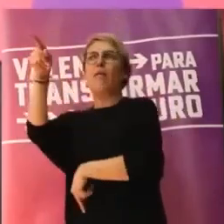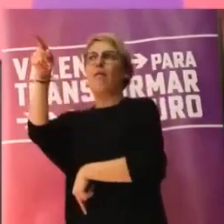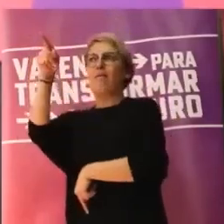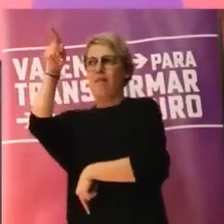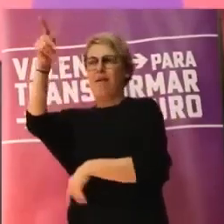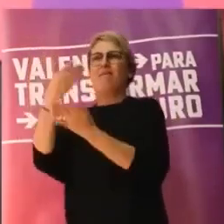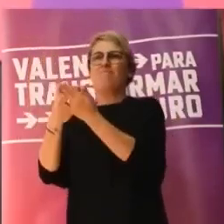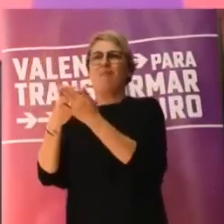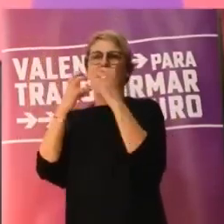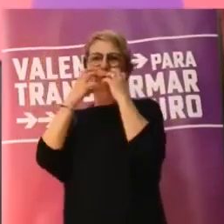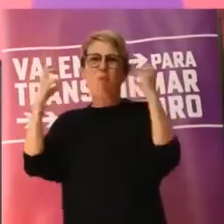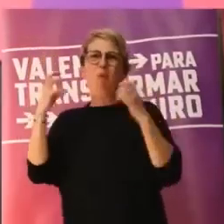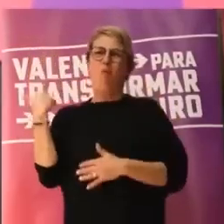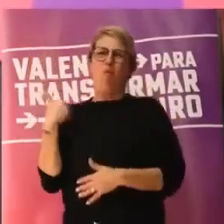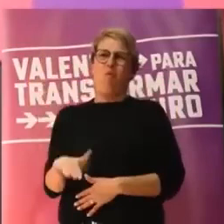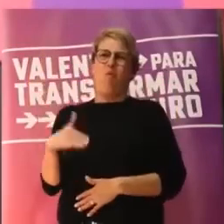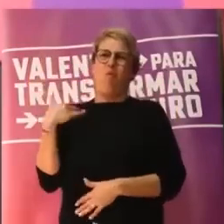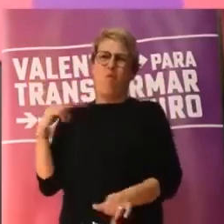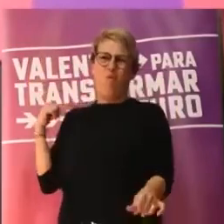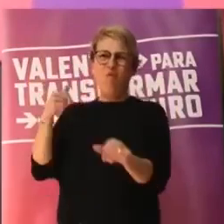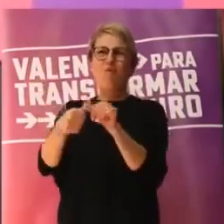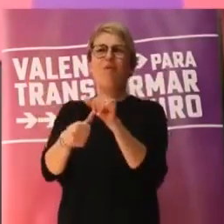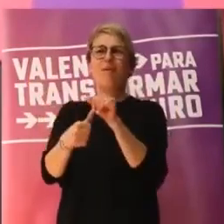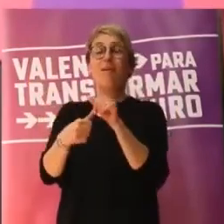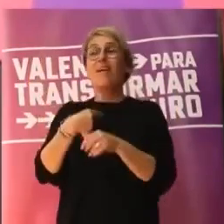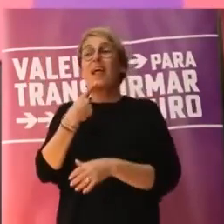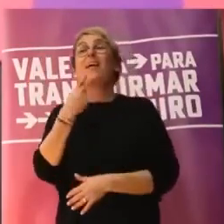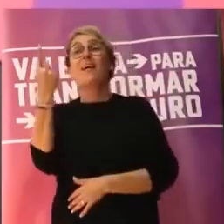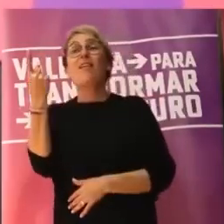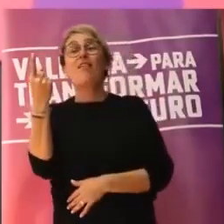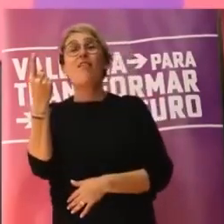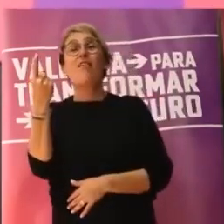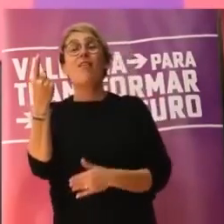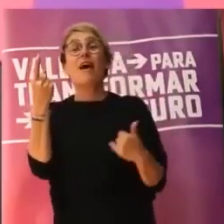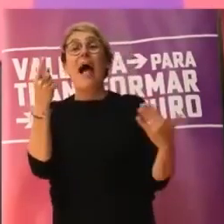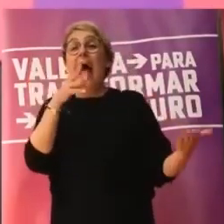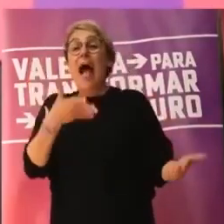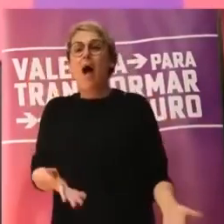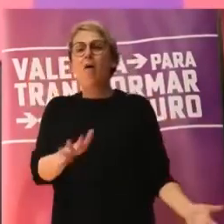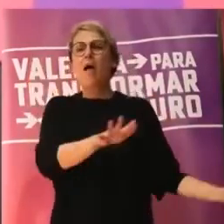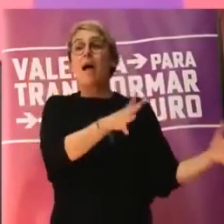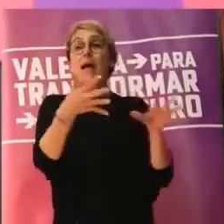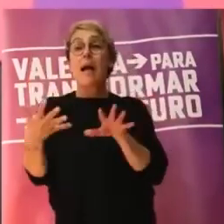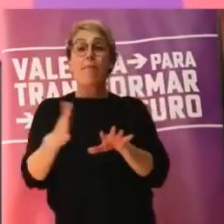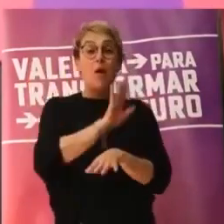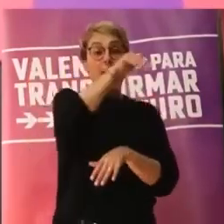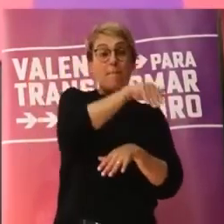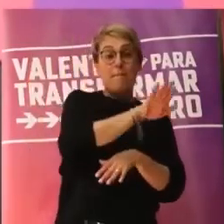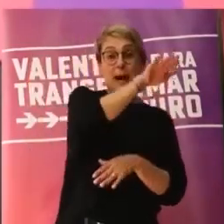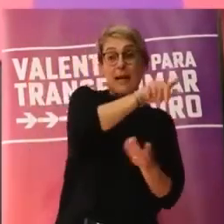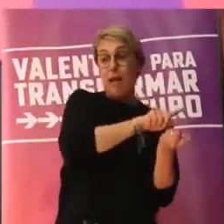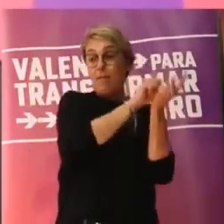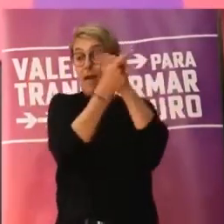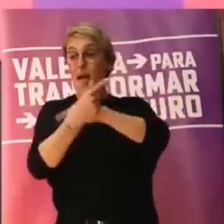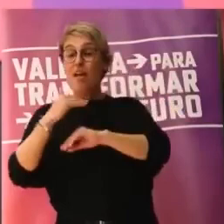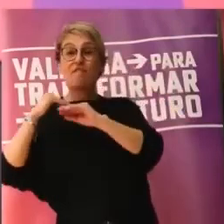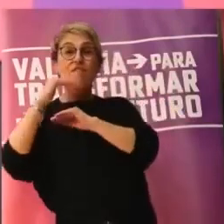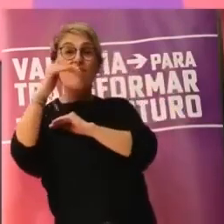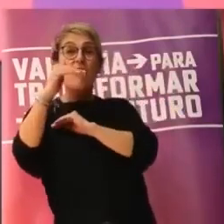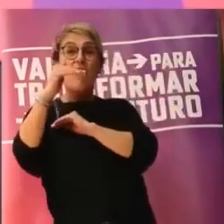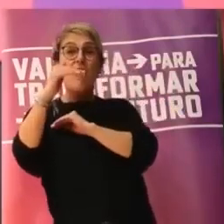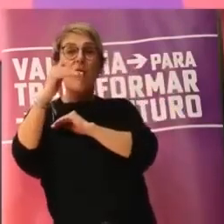ganado muchos beneficios? ¿Sabe lo que le digo? Que ahora el cambio de hipoteca variable a tipo fijo va a